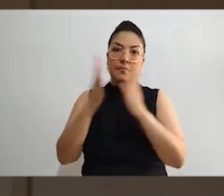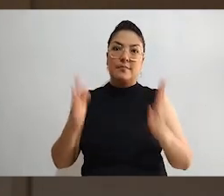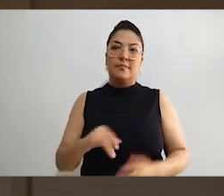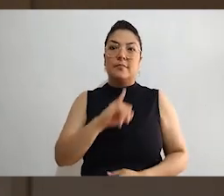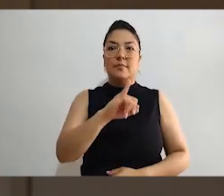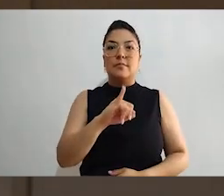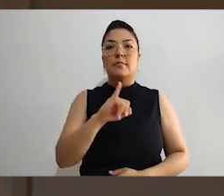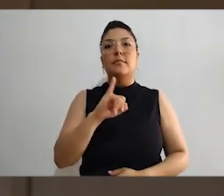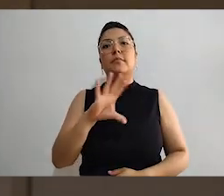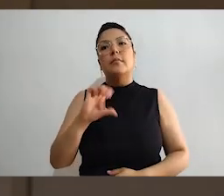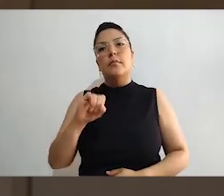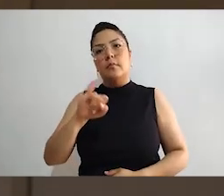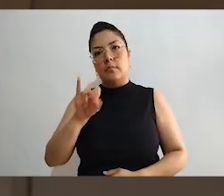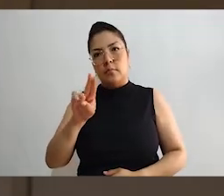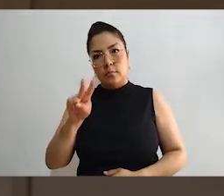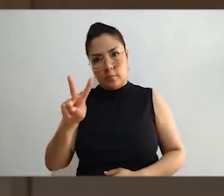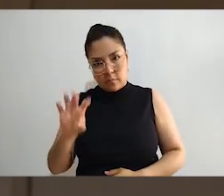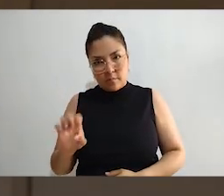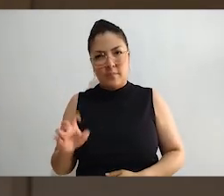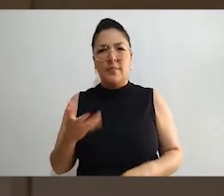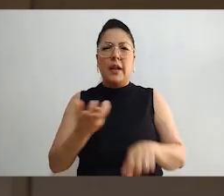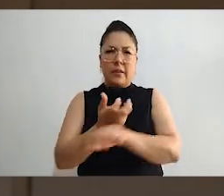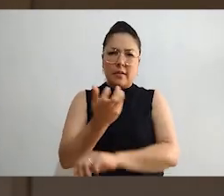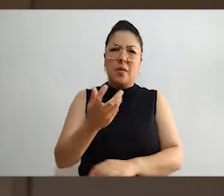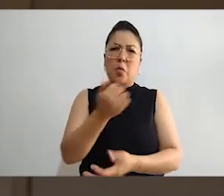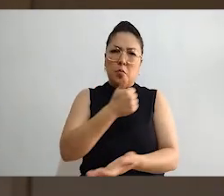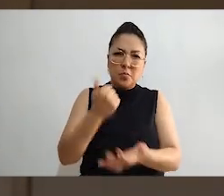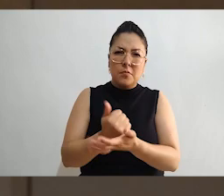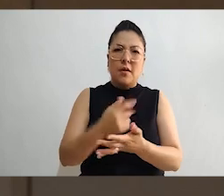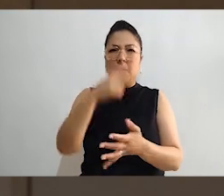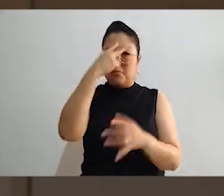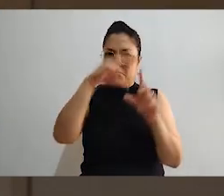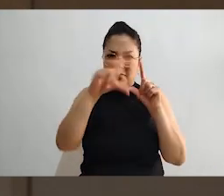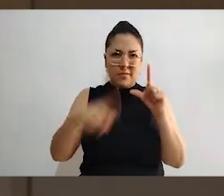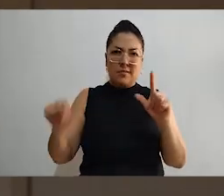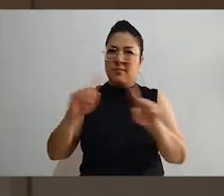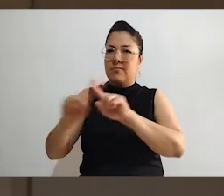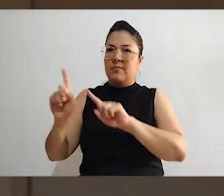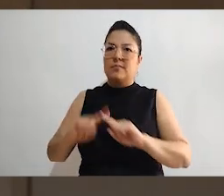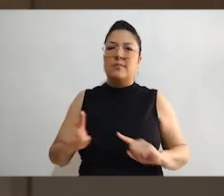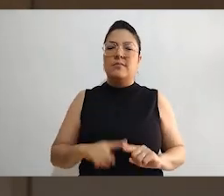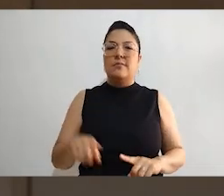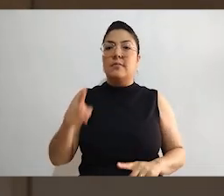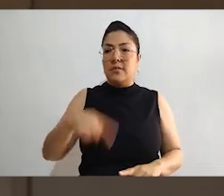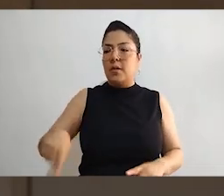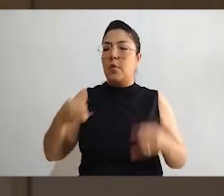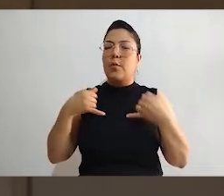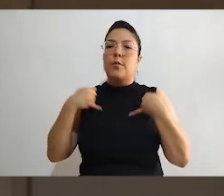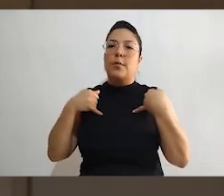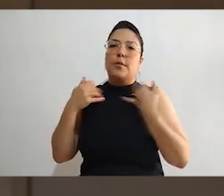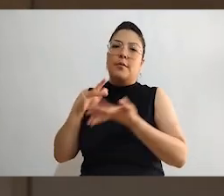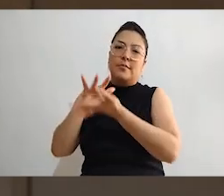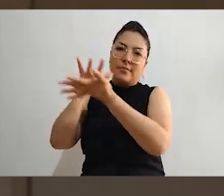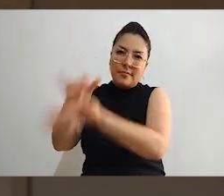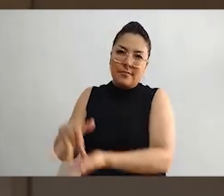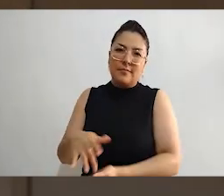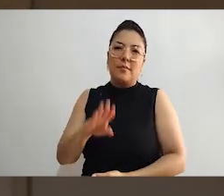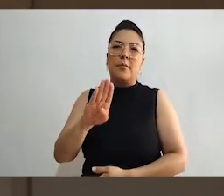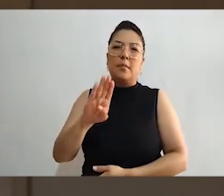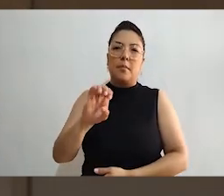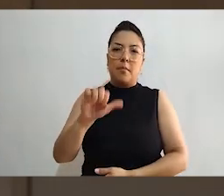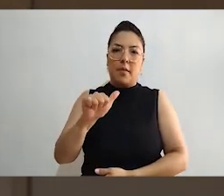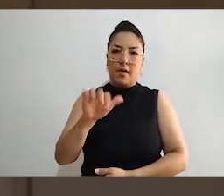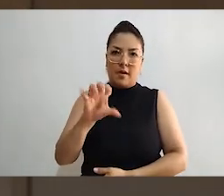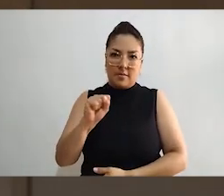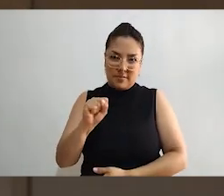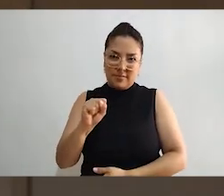juventud, municipales, estatales, nacionales, o de otra forma, ¿no? Tenemos apoyos hacia las juventudes, tenemos becas,